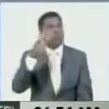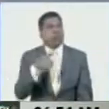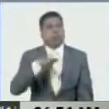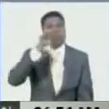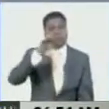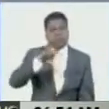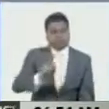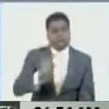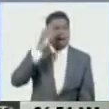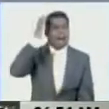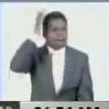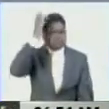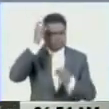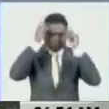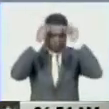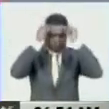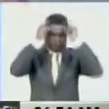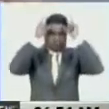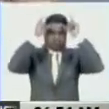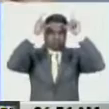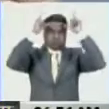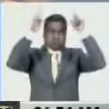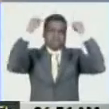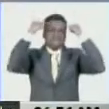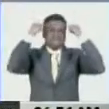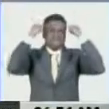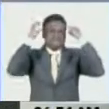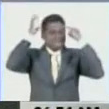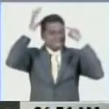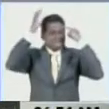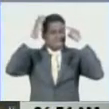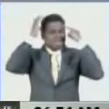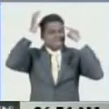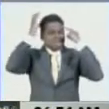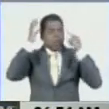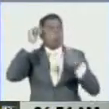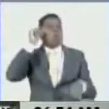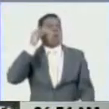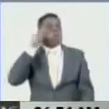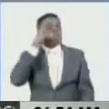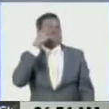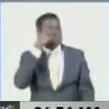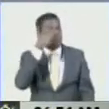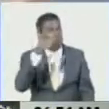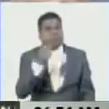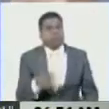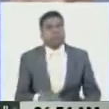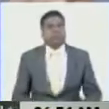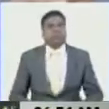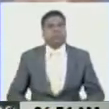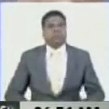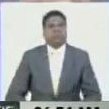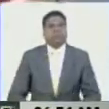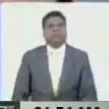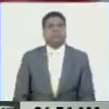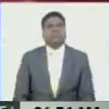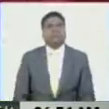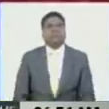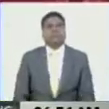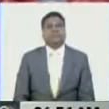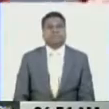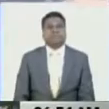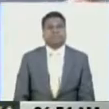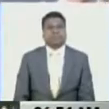una conciencia suficiente como para demostrarle y manifestar su fuerza en la calle. Y por supuesto, además de la movilización popular,